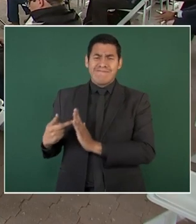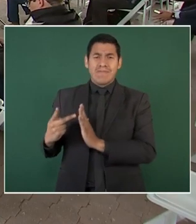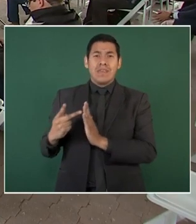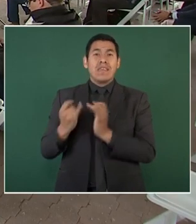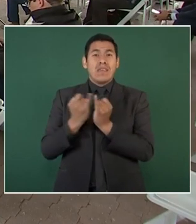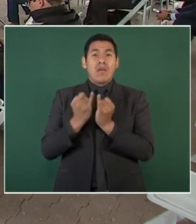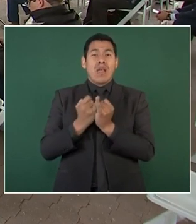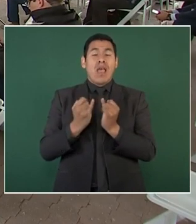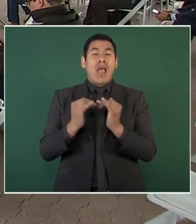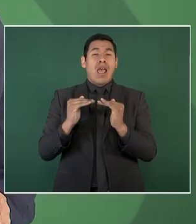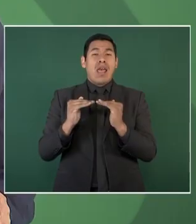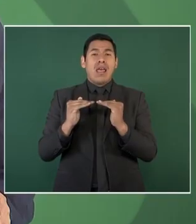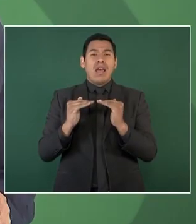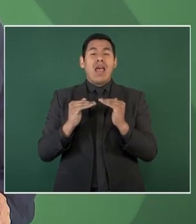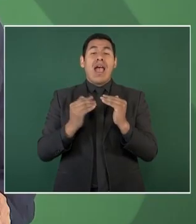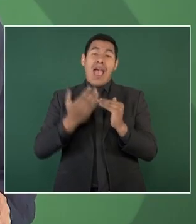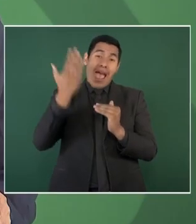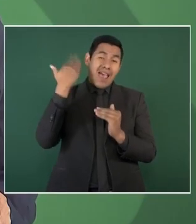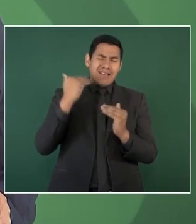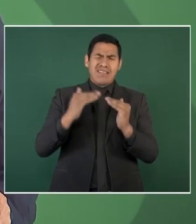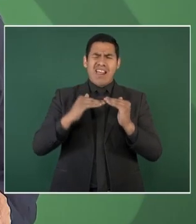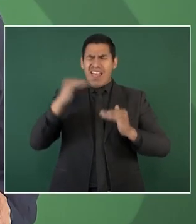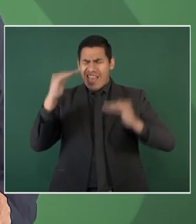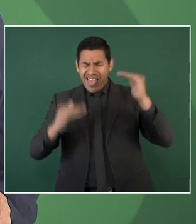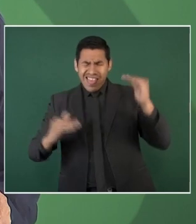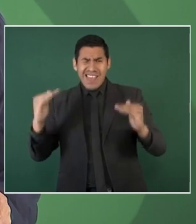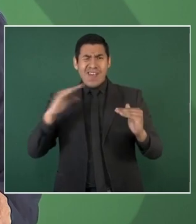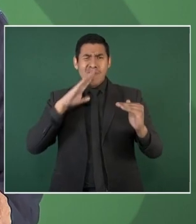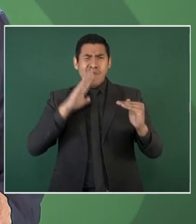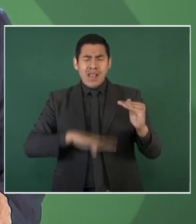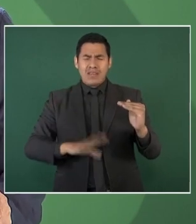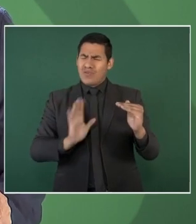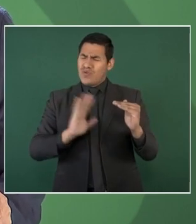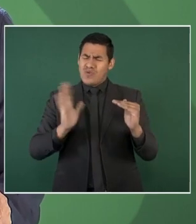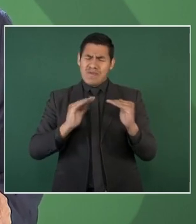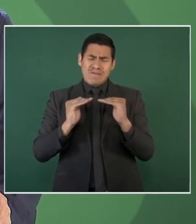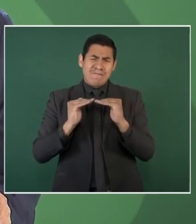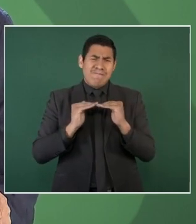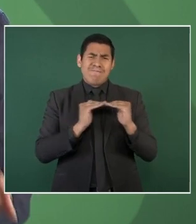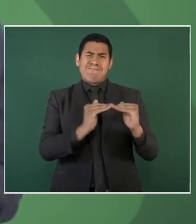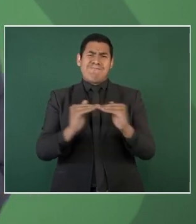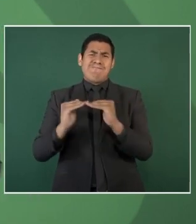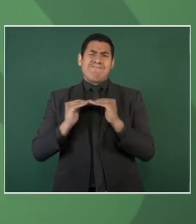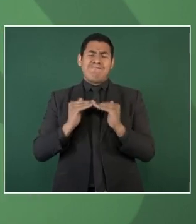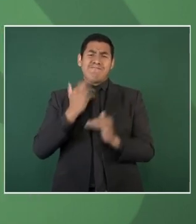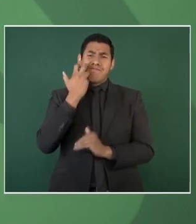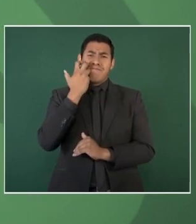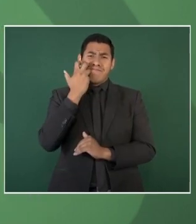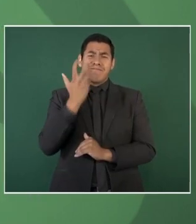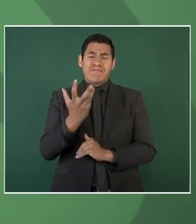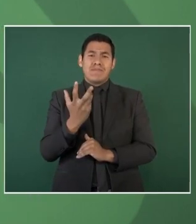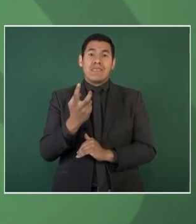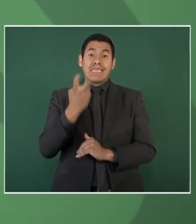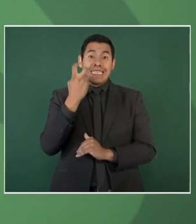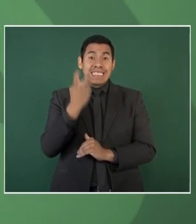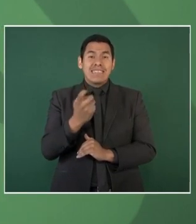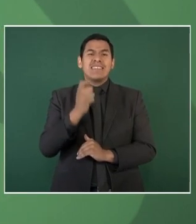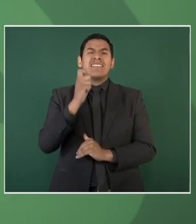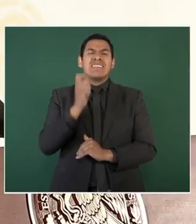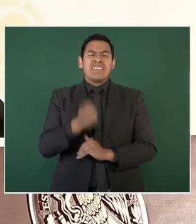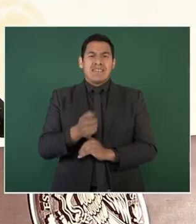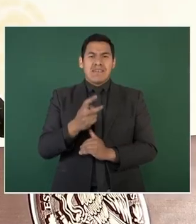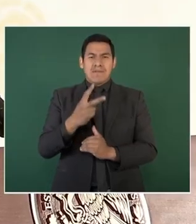Eso es algo muy importante, y México tiene